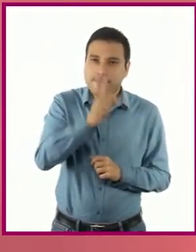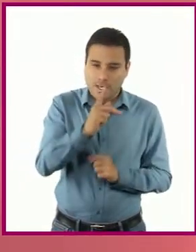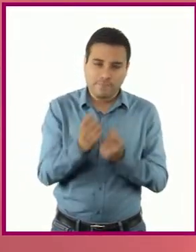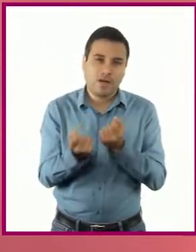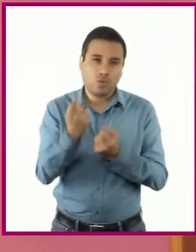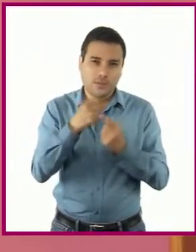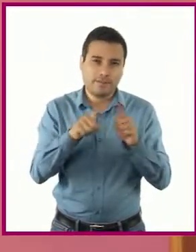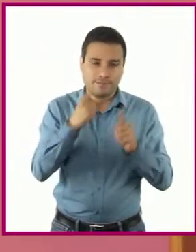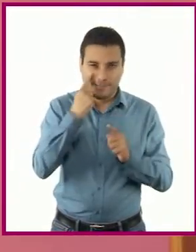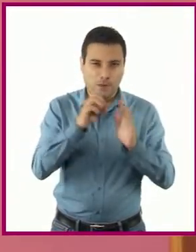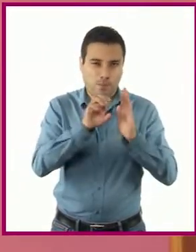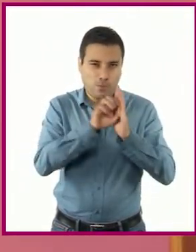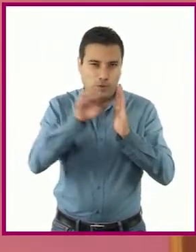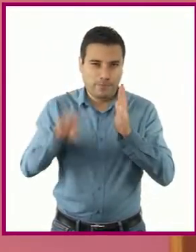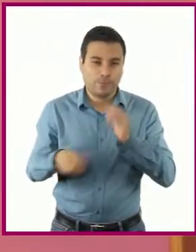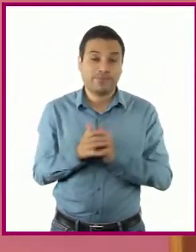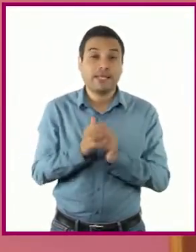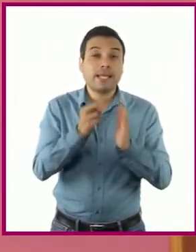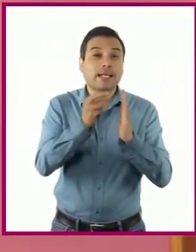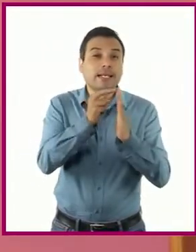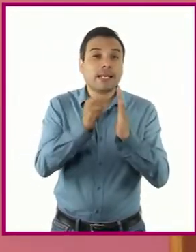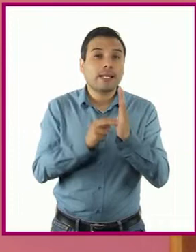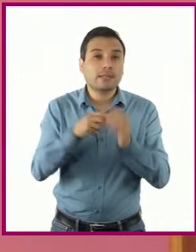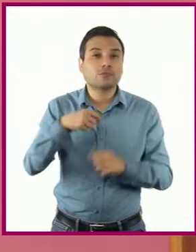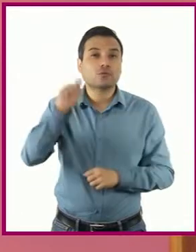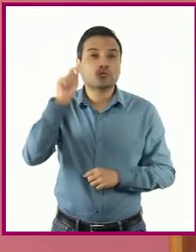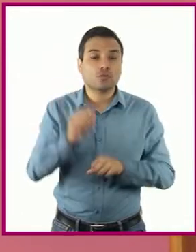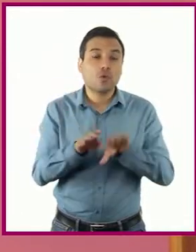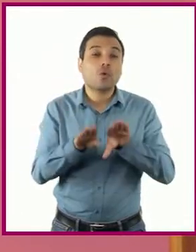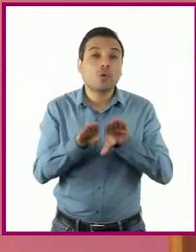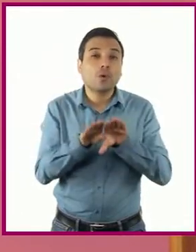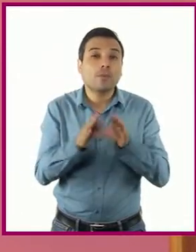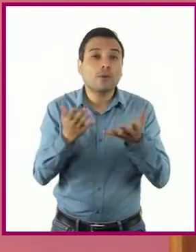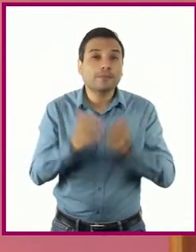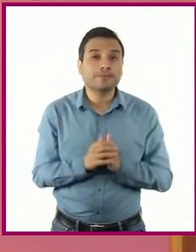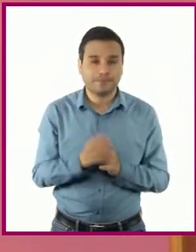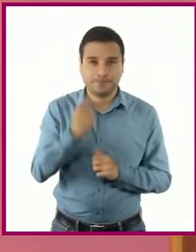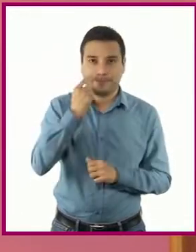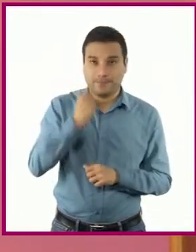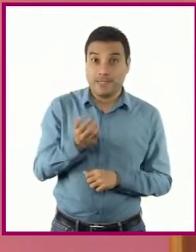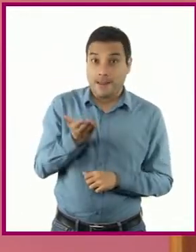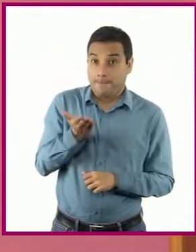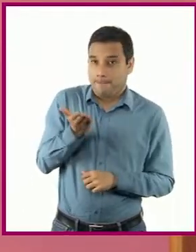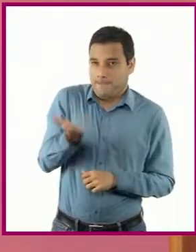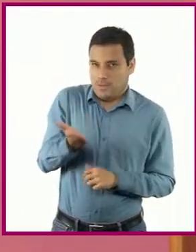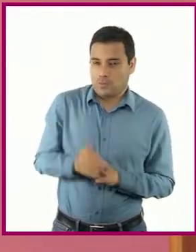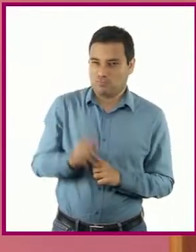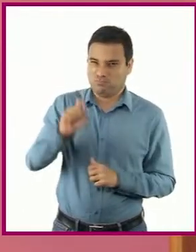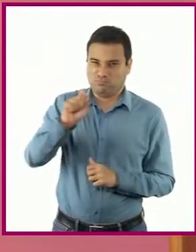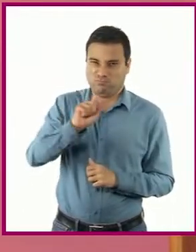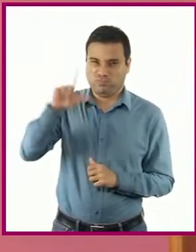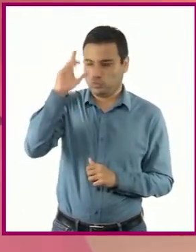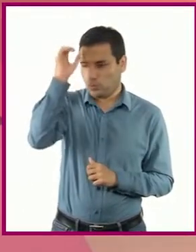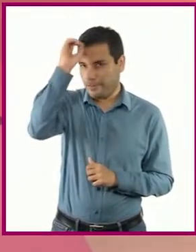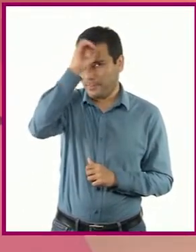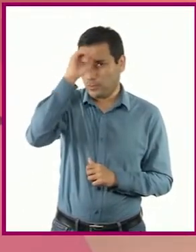Empecemos por revisar las reglas de acentuación. Para ello, pidamos la opinión experta de nuestra amiga